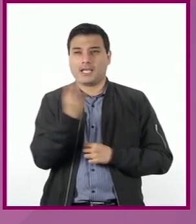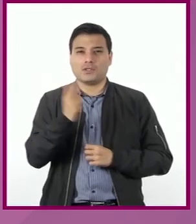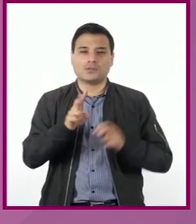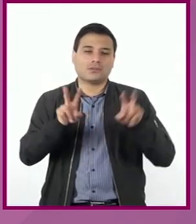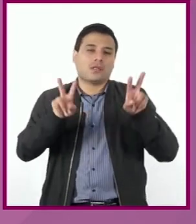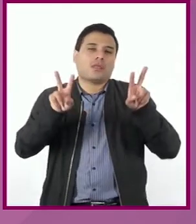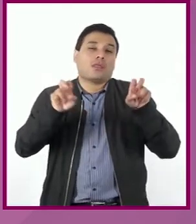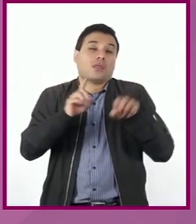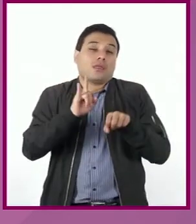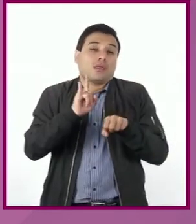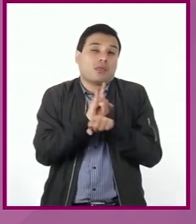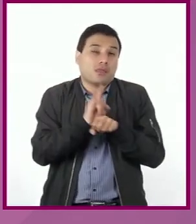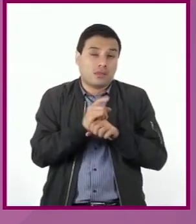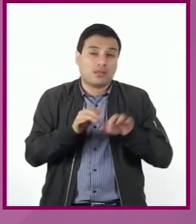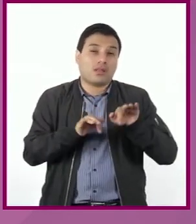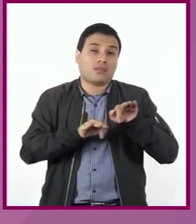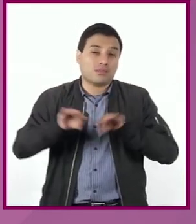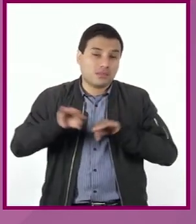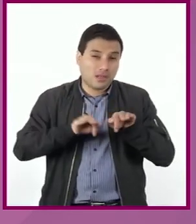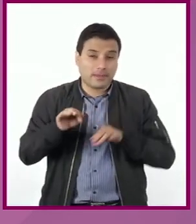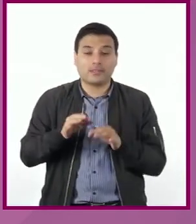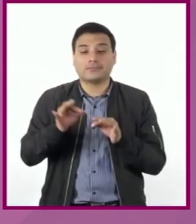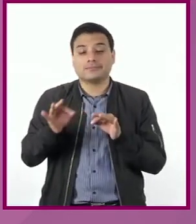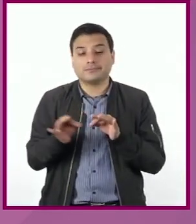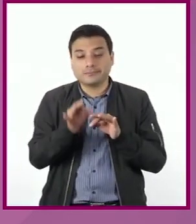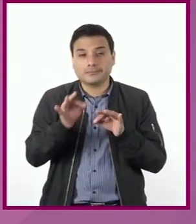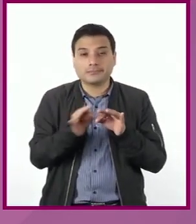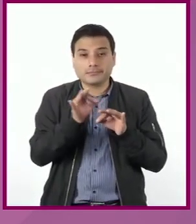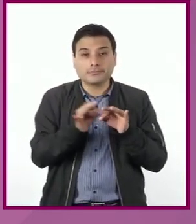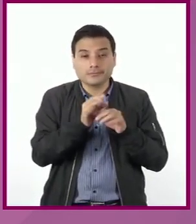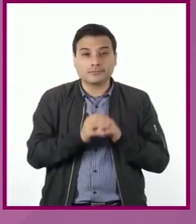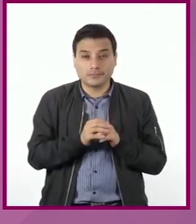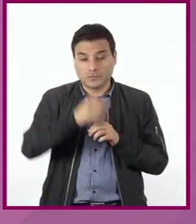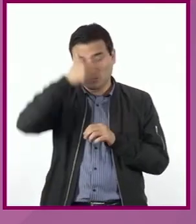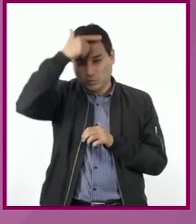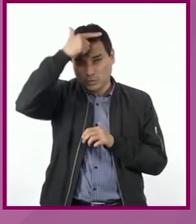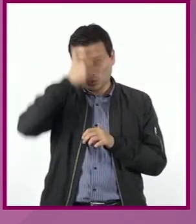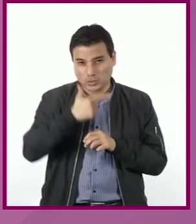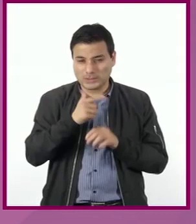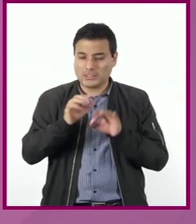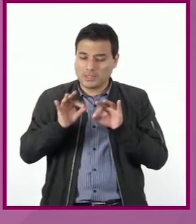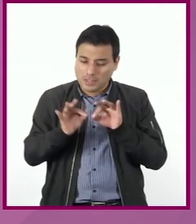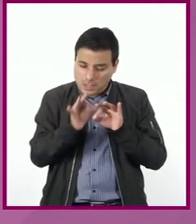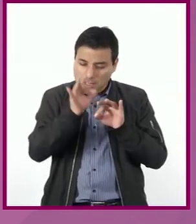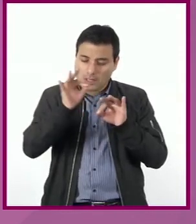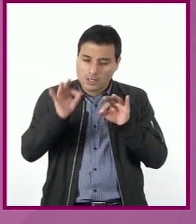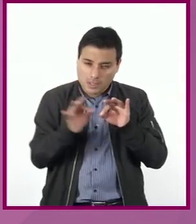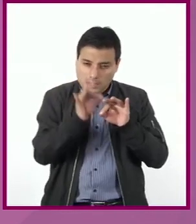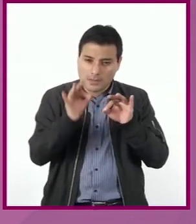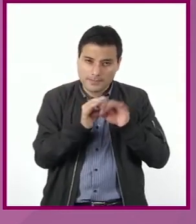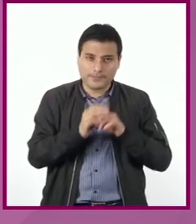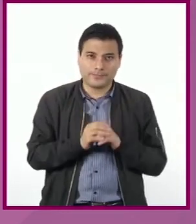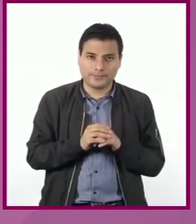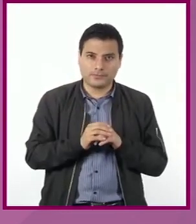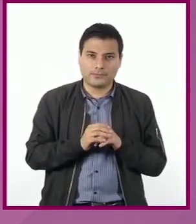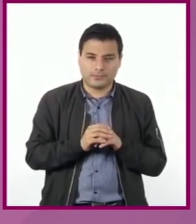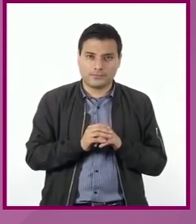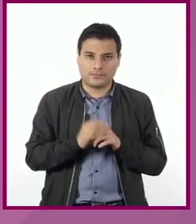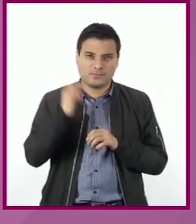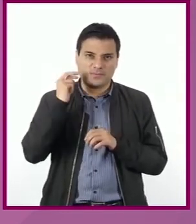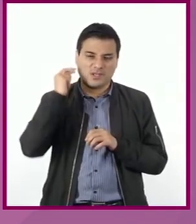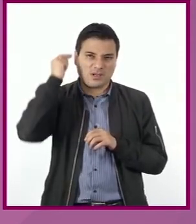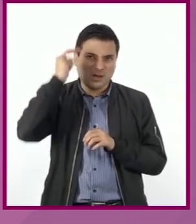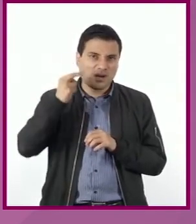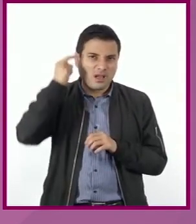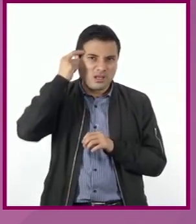que trabajaban en los telares vacíos hasta muy entrada la noche. Me gustaría saber si avanzan con la tela, pensó